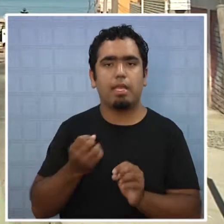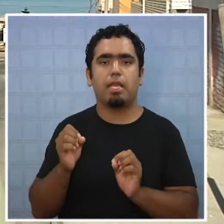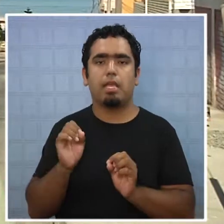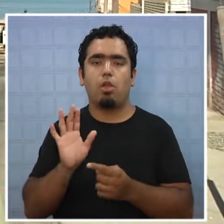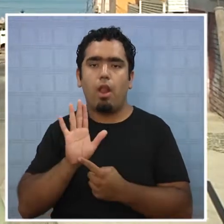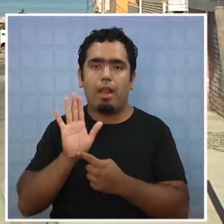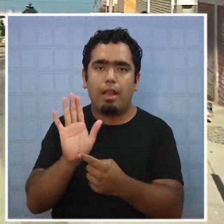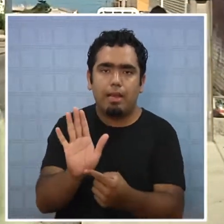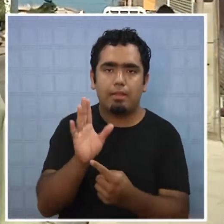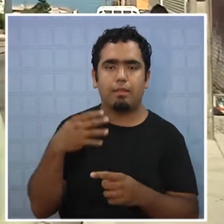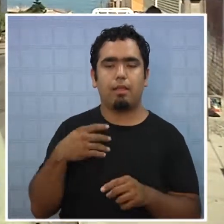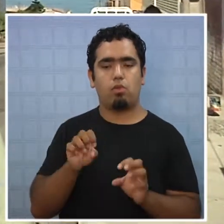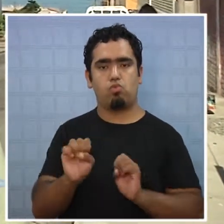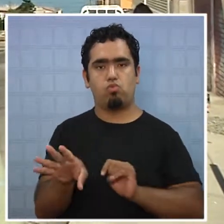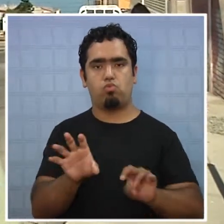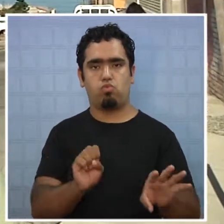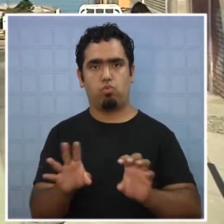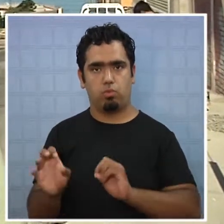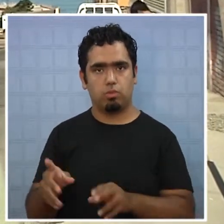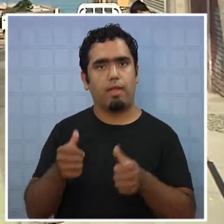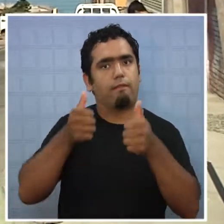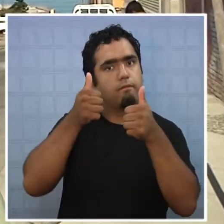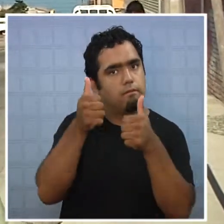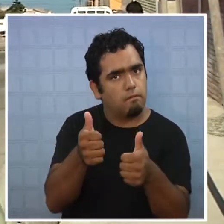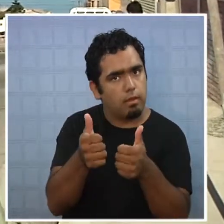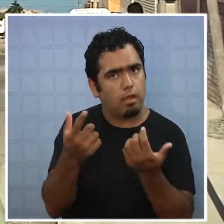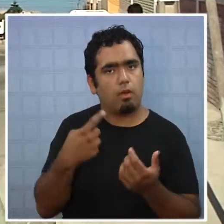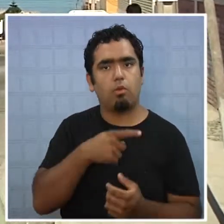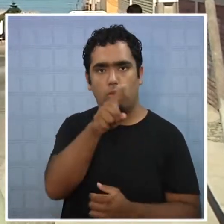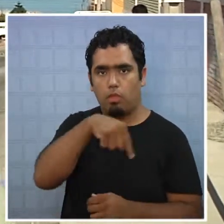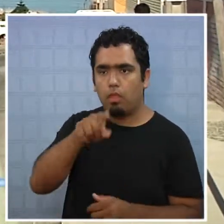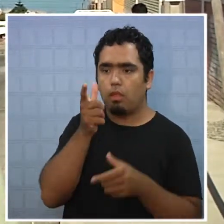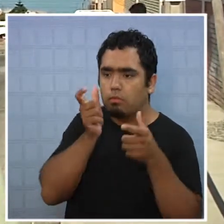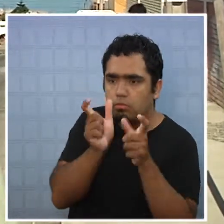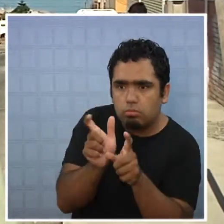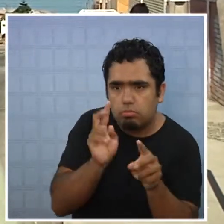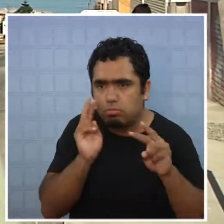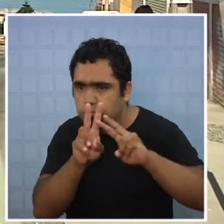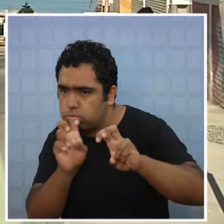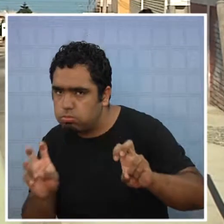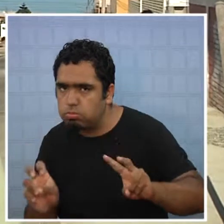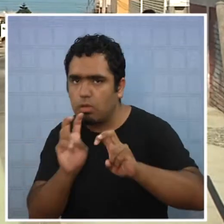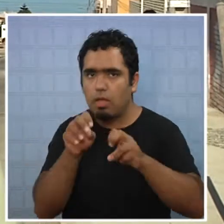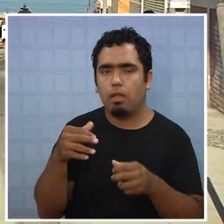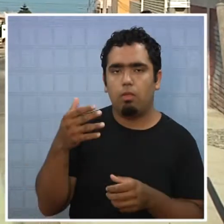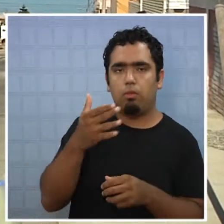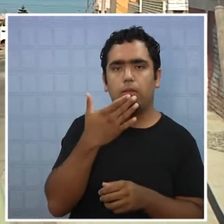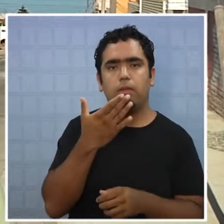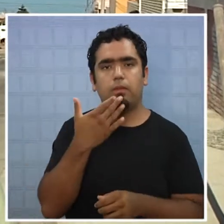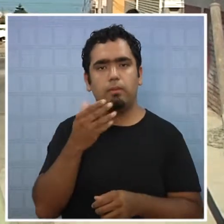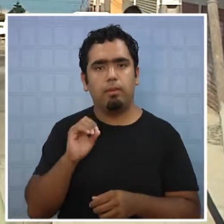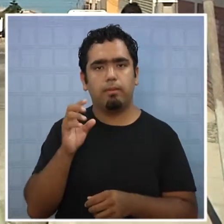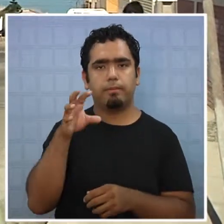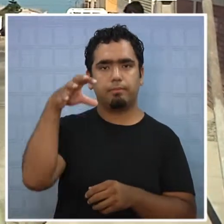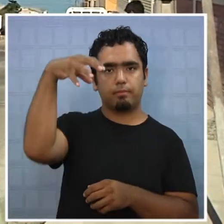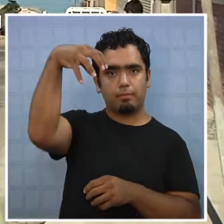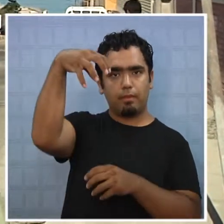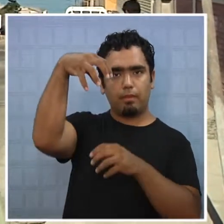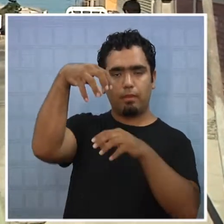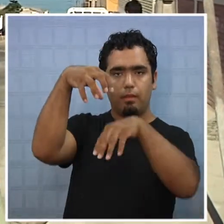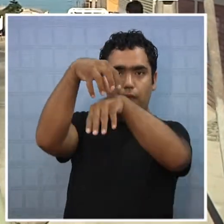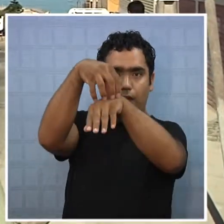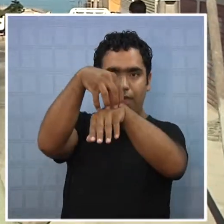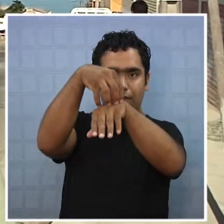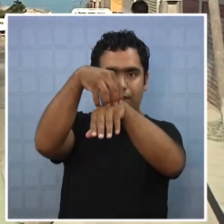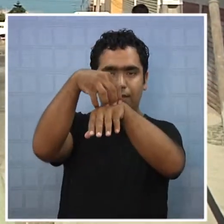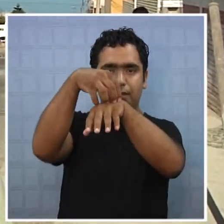la ley, de color amarillo, con sus letreros y la luz estroboscópica funcionando. Y recuerden que esta luz estroboscópica tiene que funcionar, que esta luz destellante en la